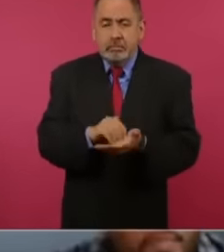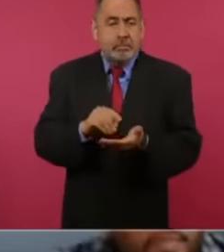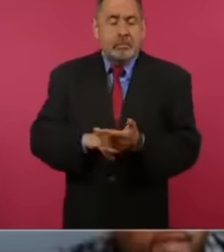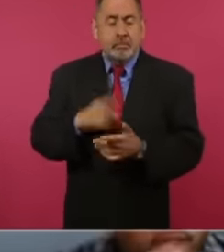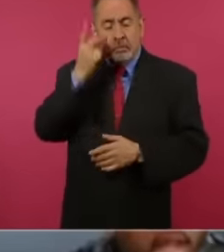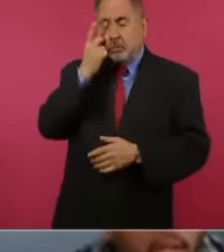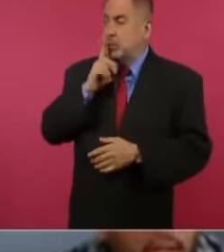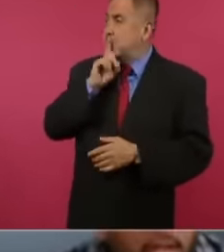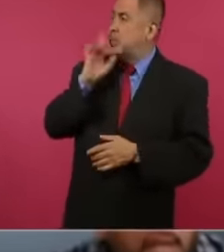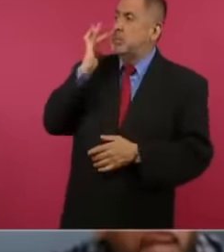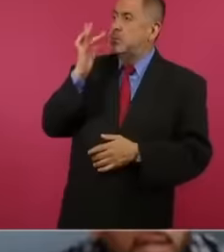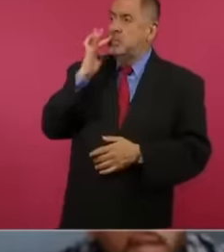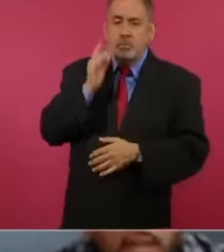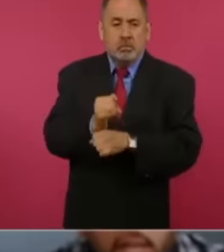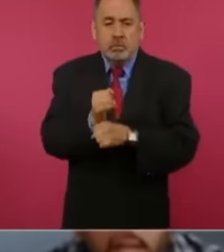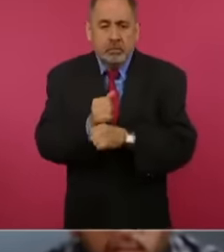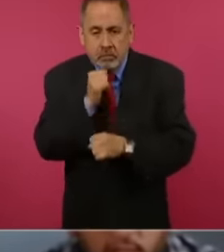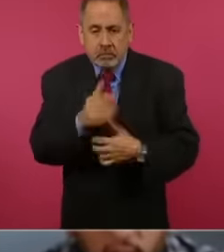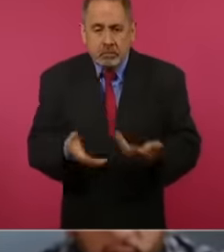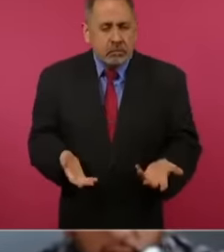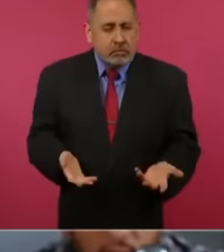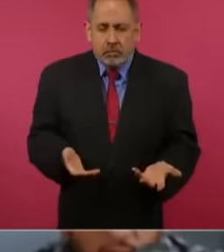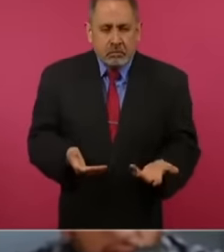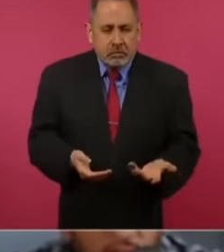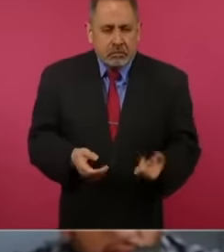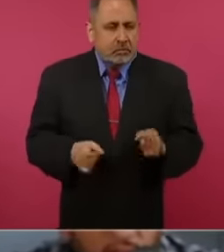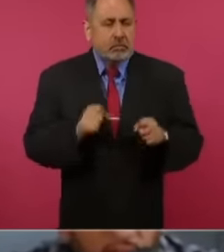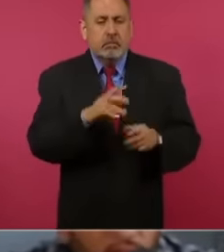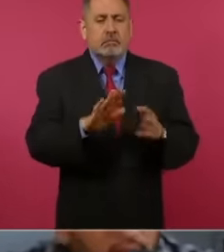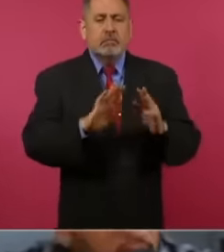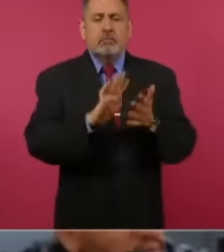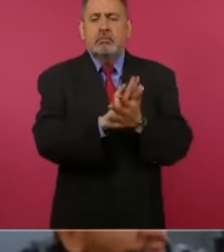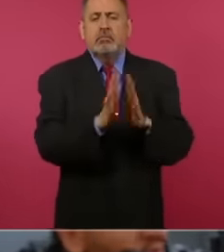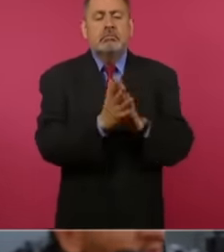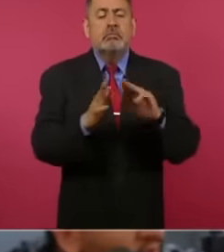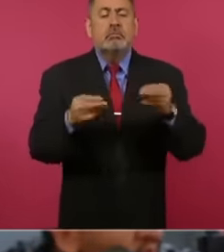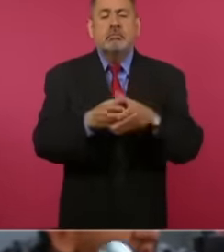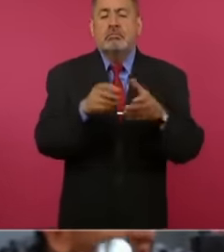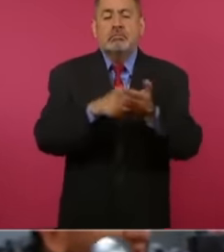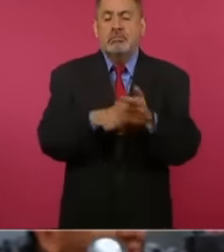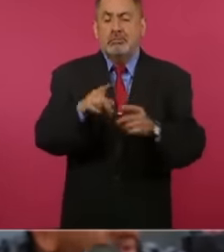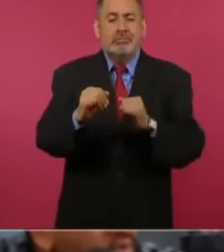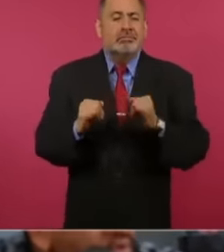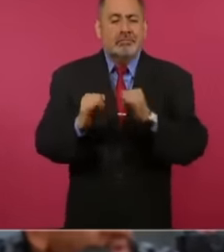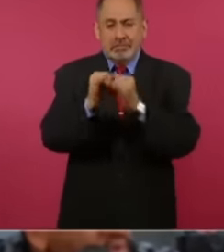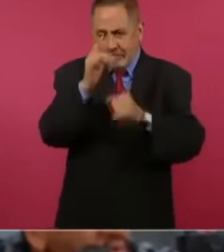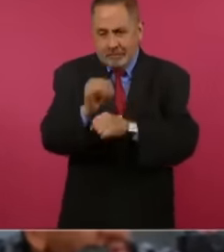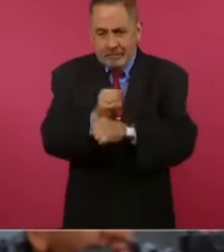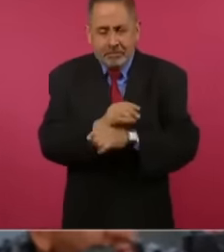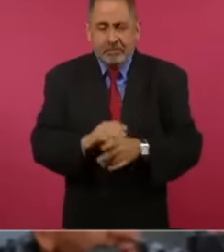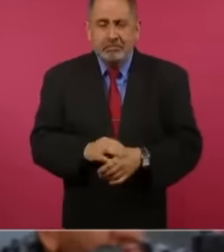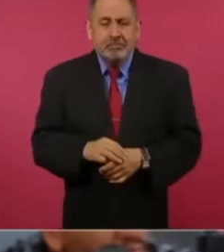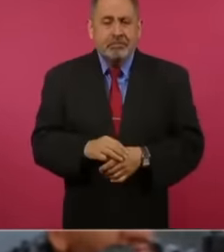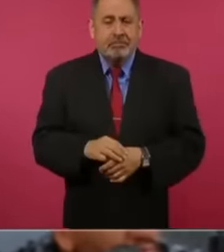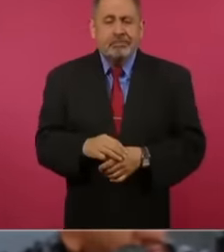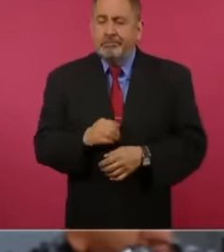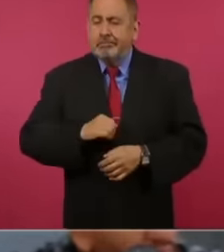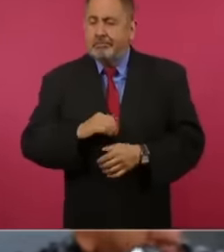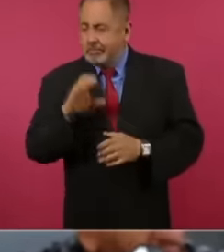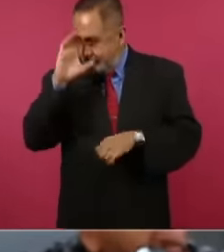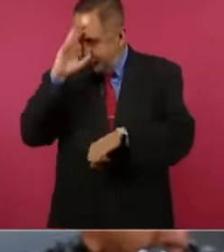en el ISAF. Bueno, también tuvieron la complicidad del que estaba en el ISAF, que así como alguien pone a su comadre